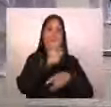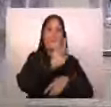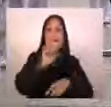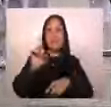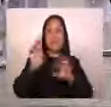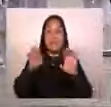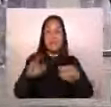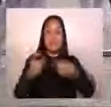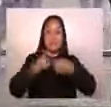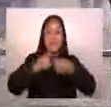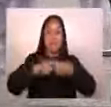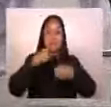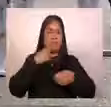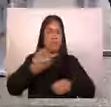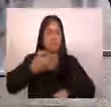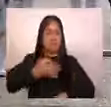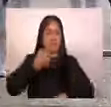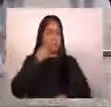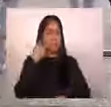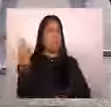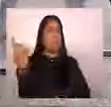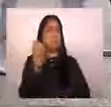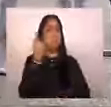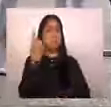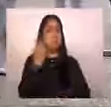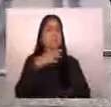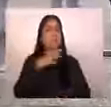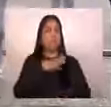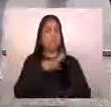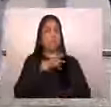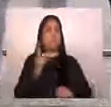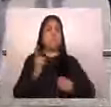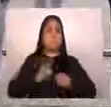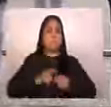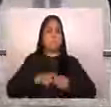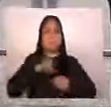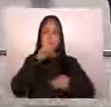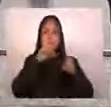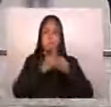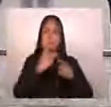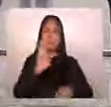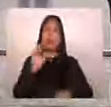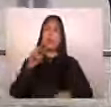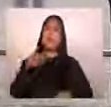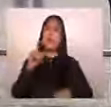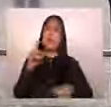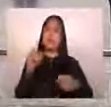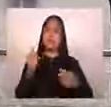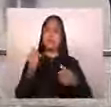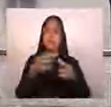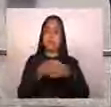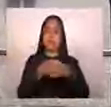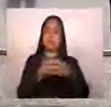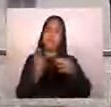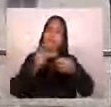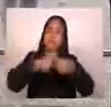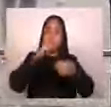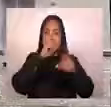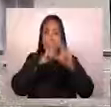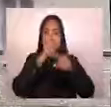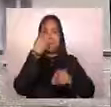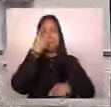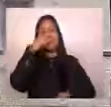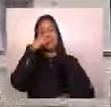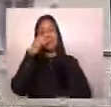miembros es sumamente importante, formando parte no solo de la banda, sino de la gran familia Santa